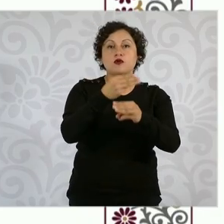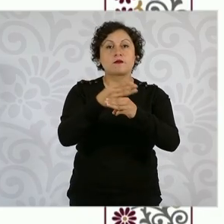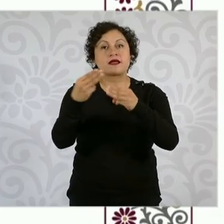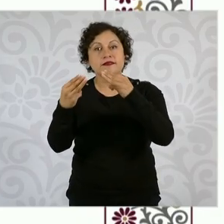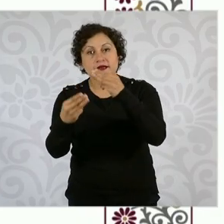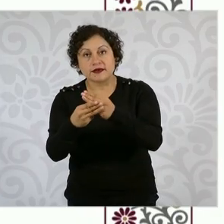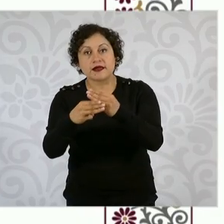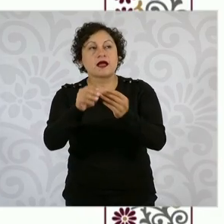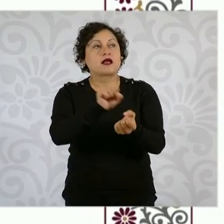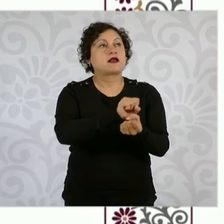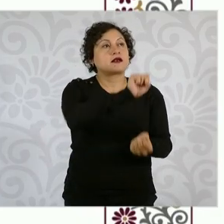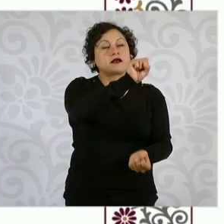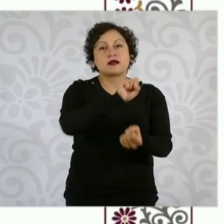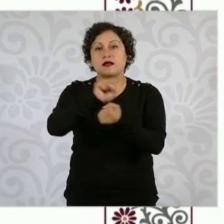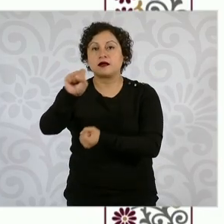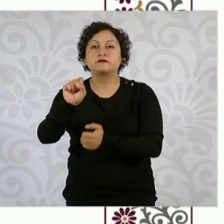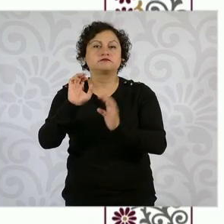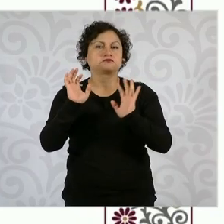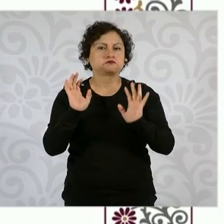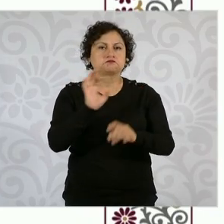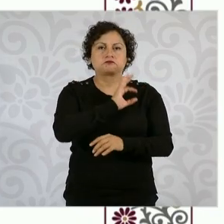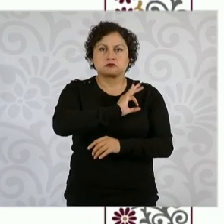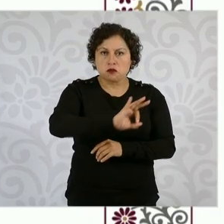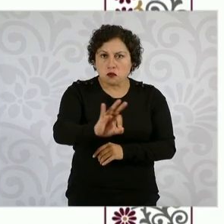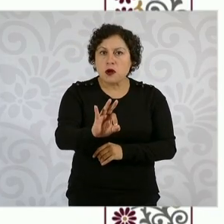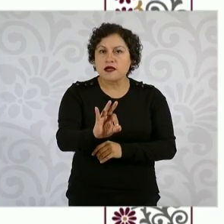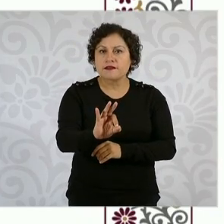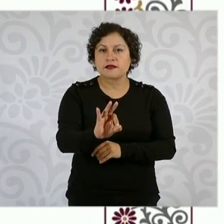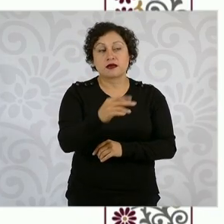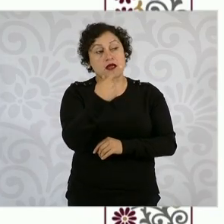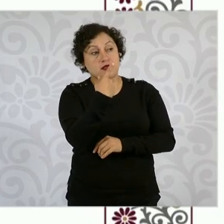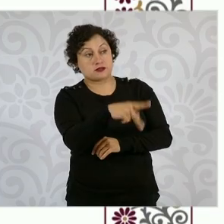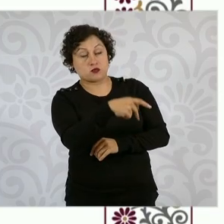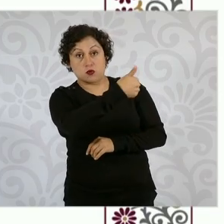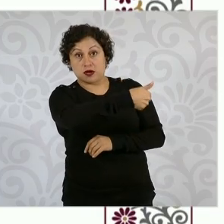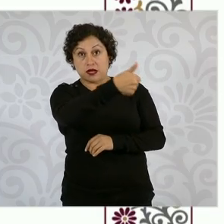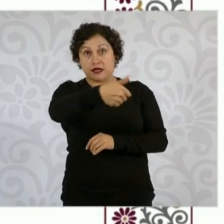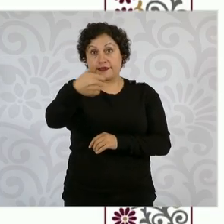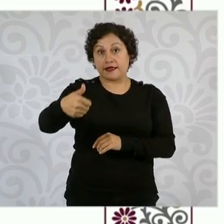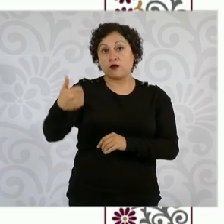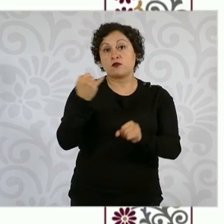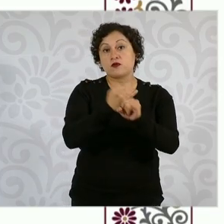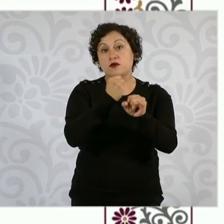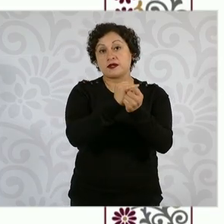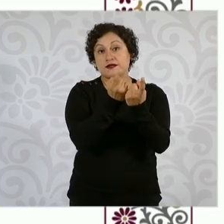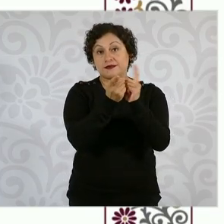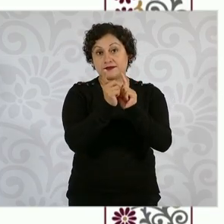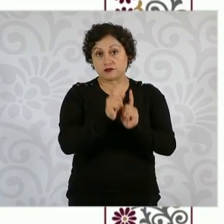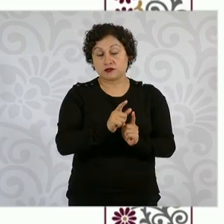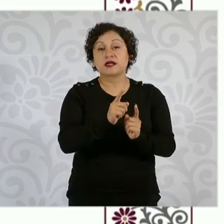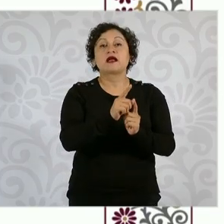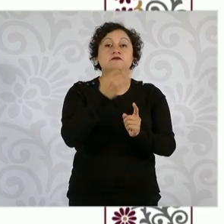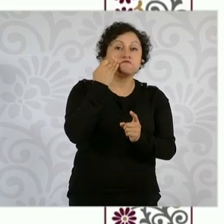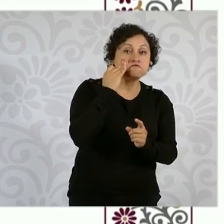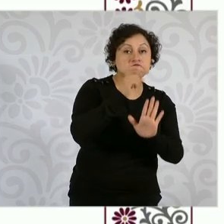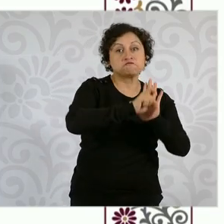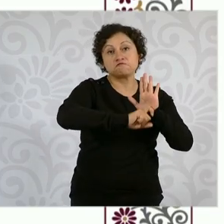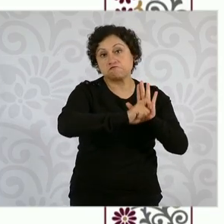excepción de material gráfico. Podrán hacer uso de sus redes sociales o medios digitales para